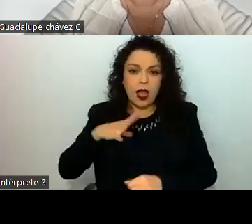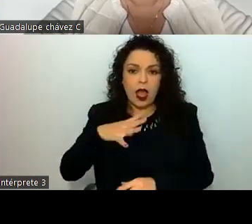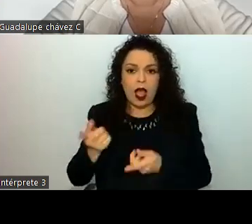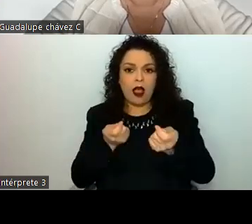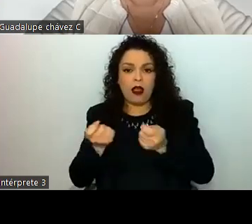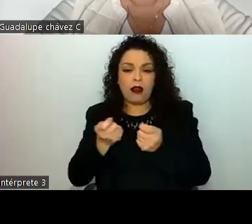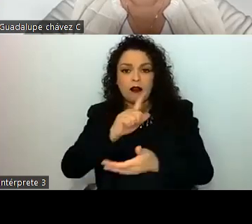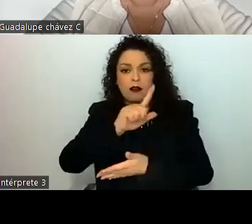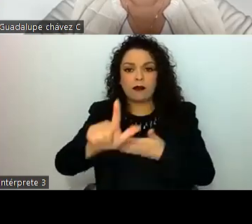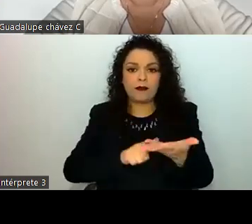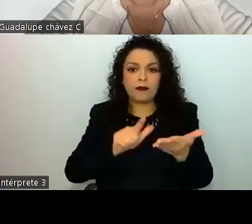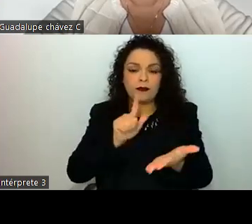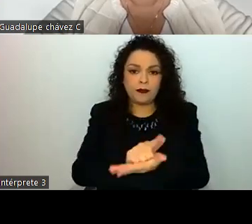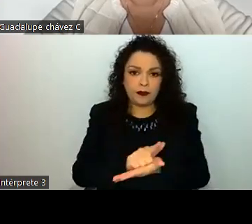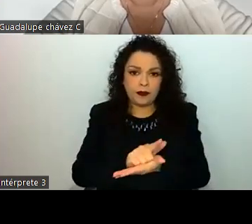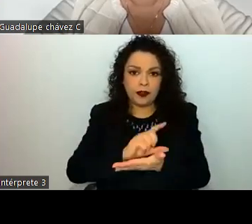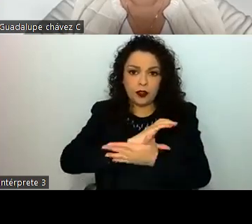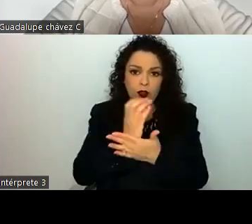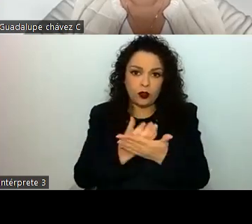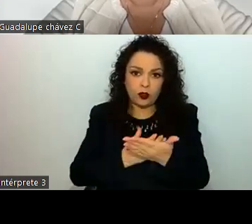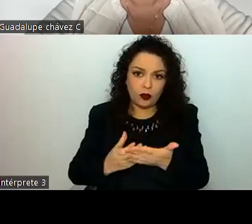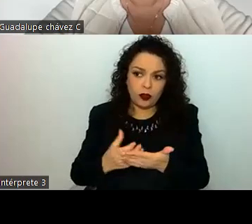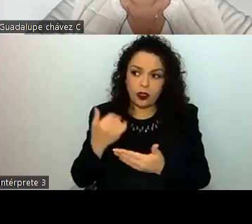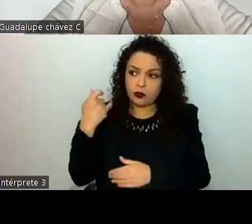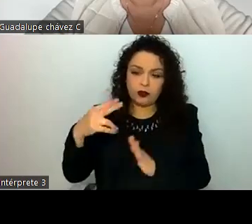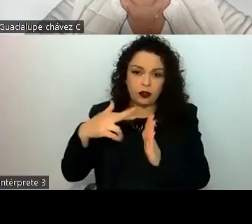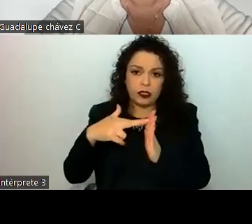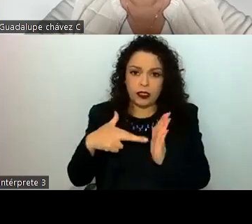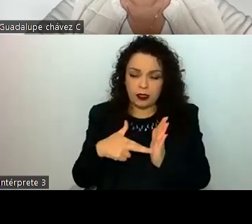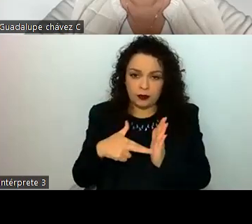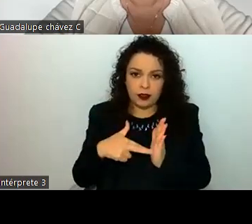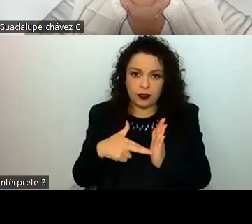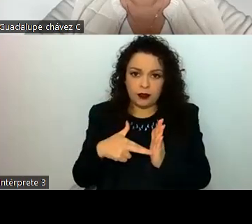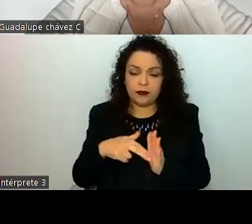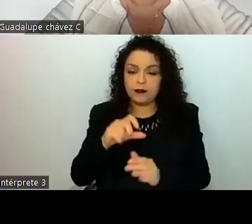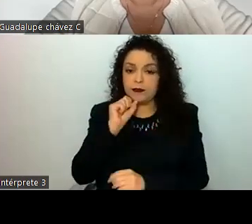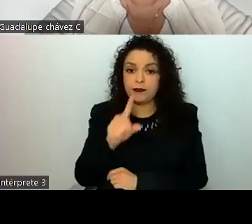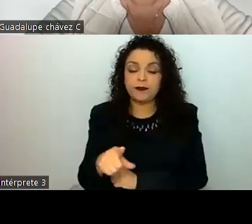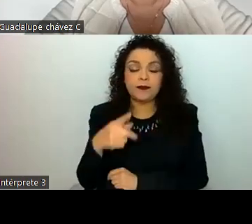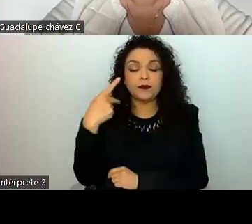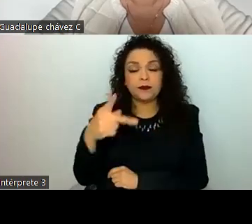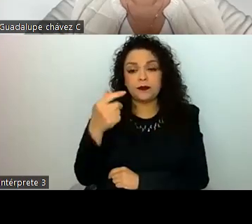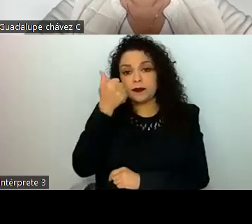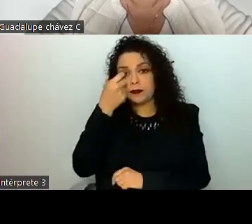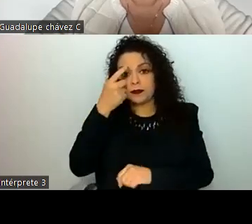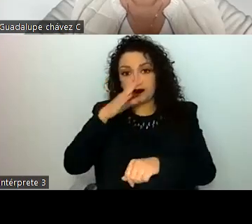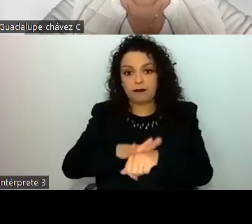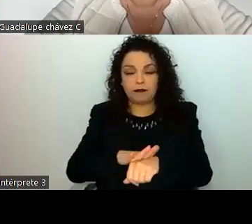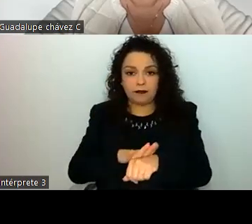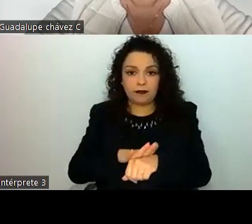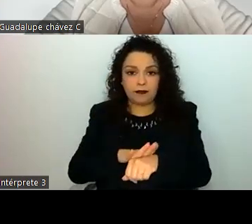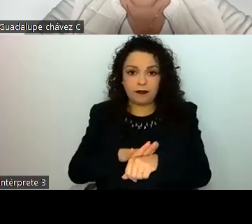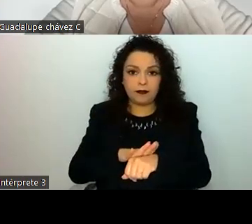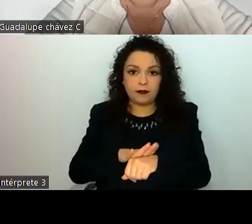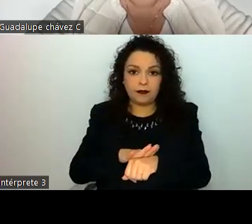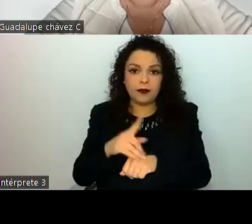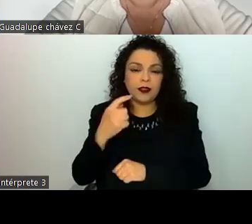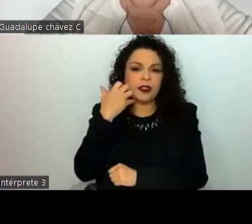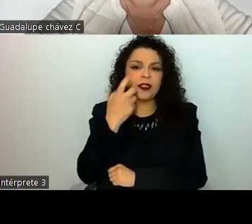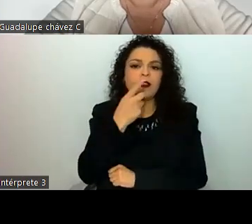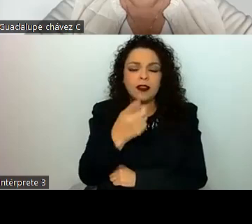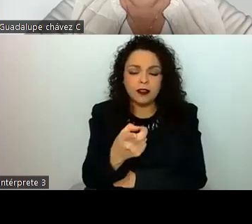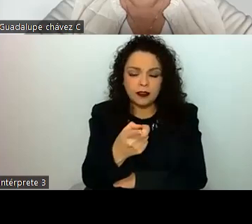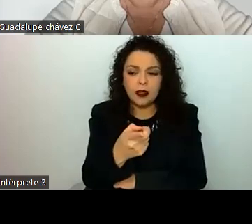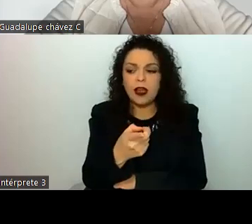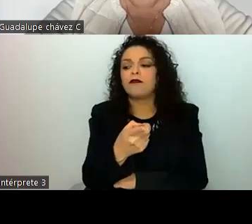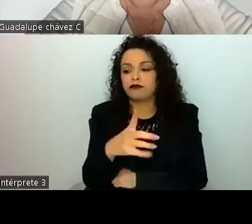Adquisiciones para el Distrito Federal y su reglamento, así como en las disposiciones administrativas en la materia. Es decir, ya se